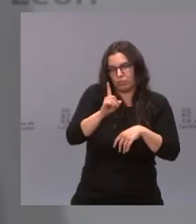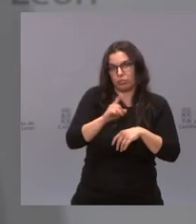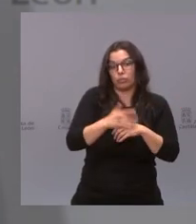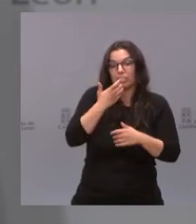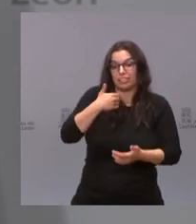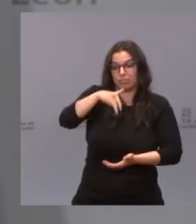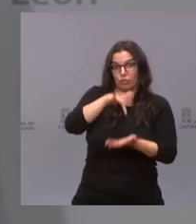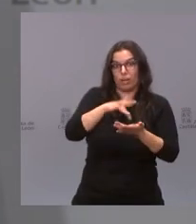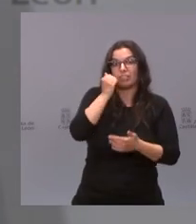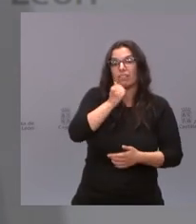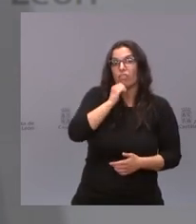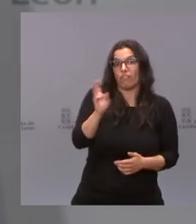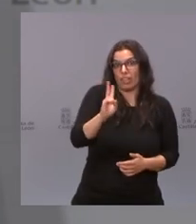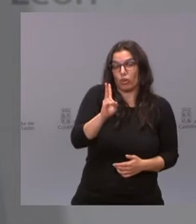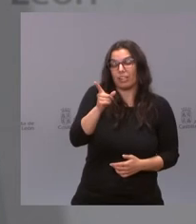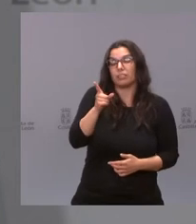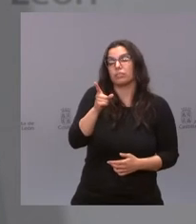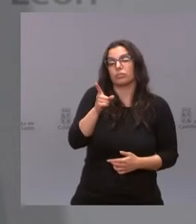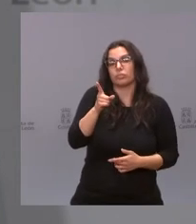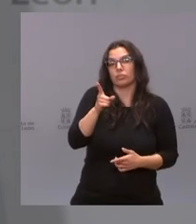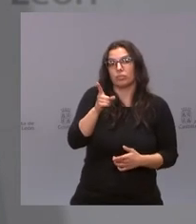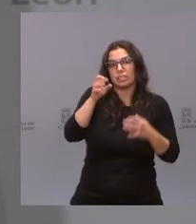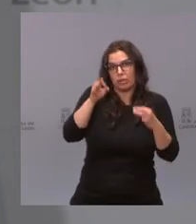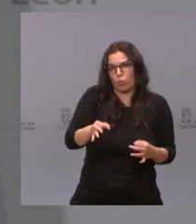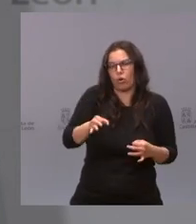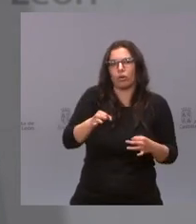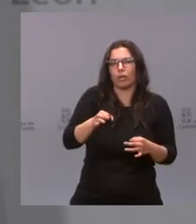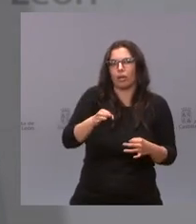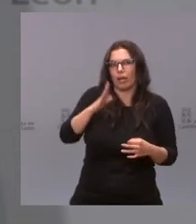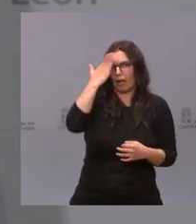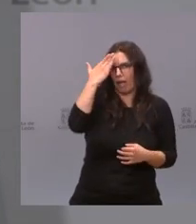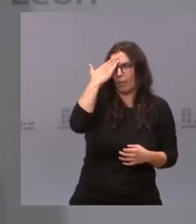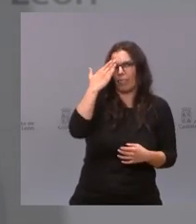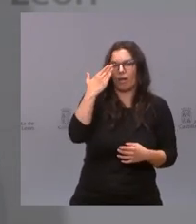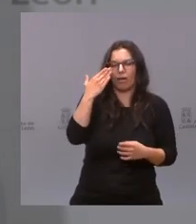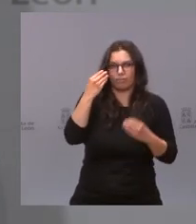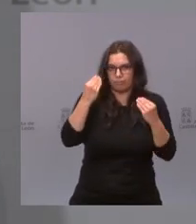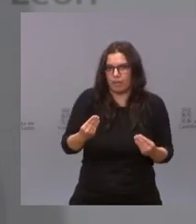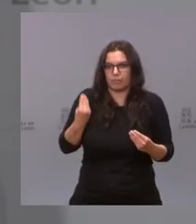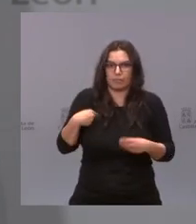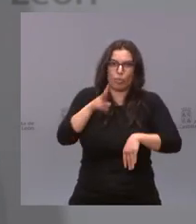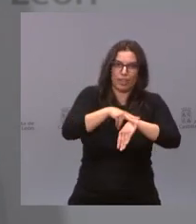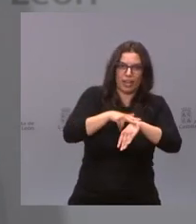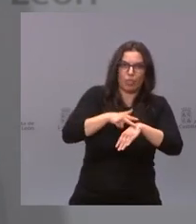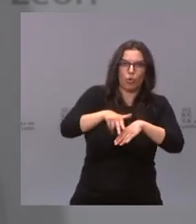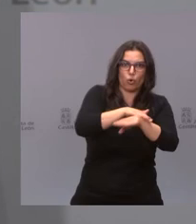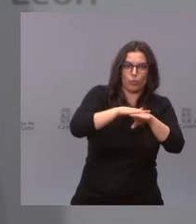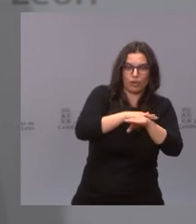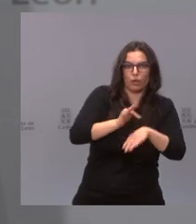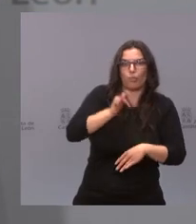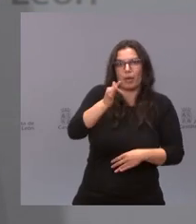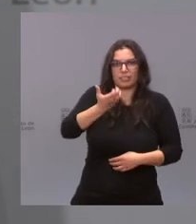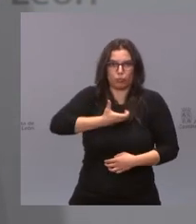Valladolid depende, y yo estoy seguro del buen criterio tanto del delegado de gobierno como